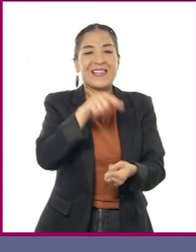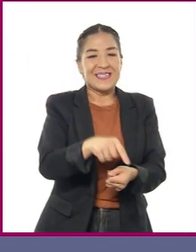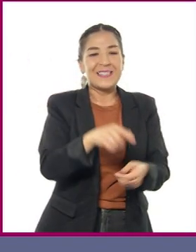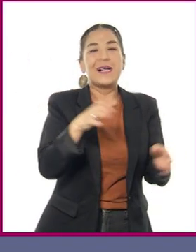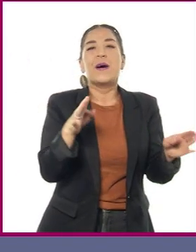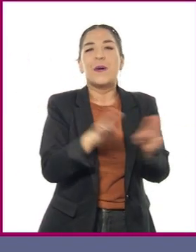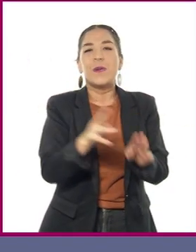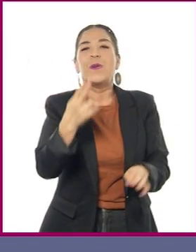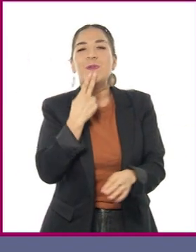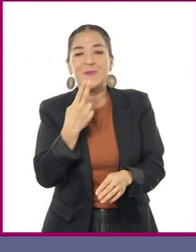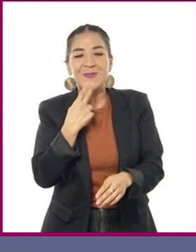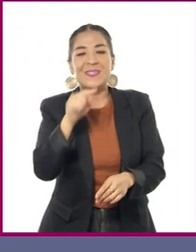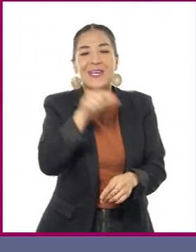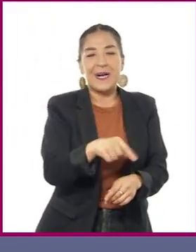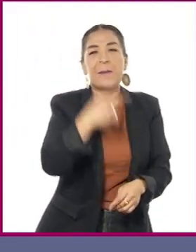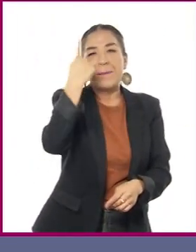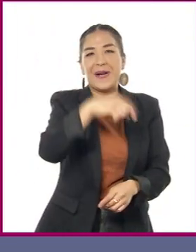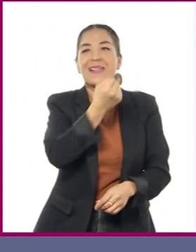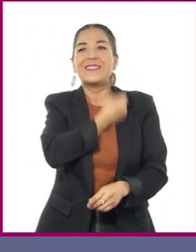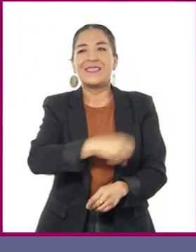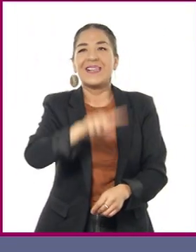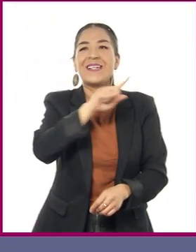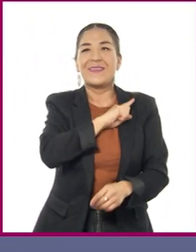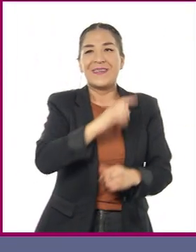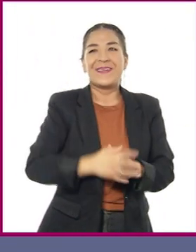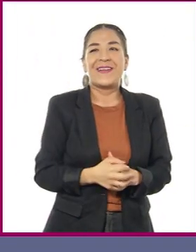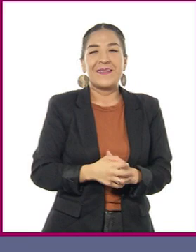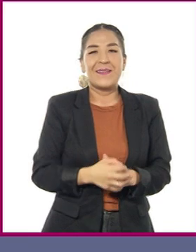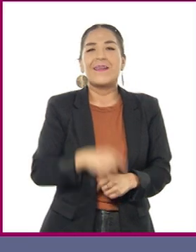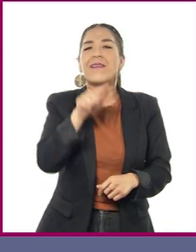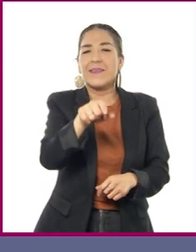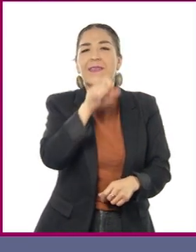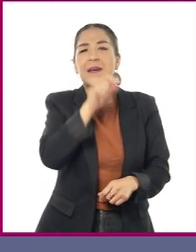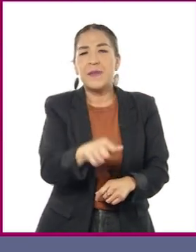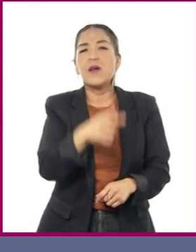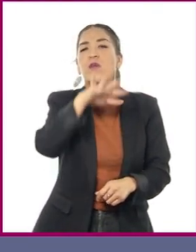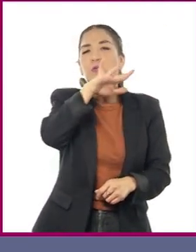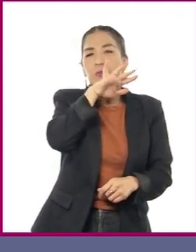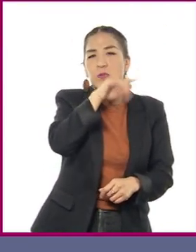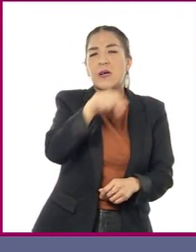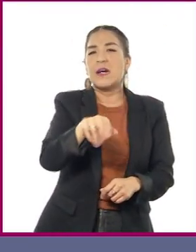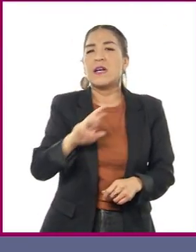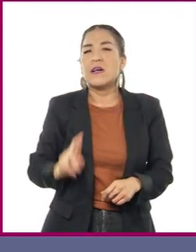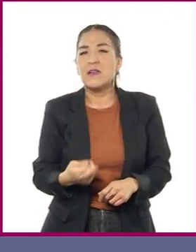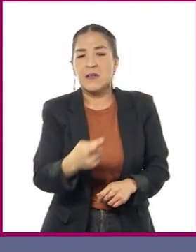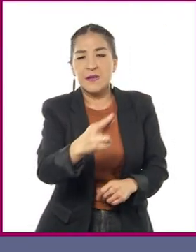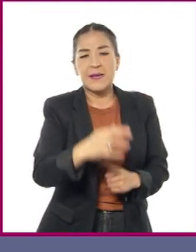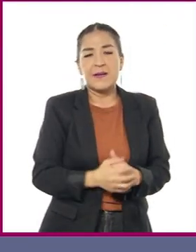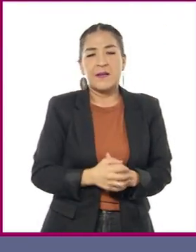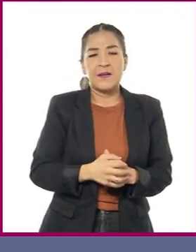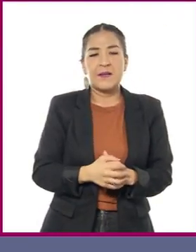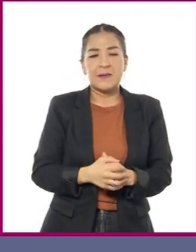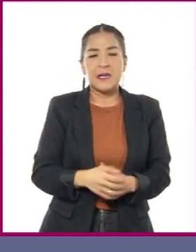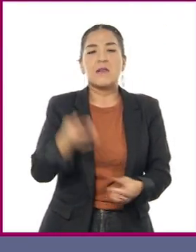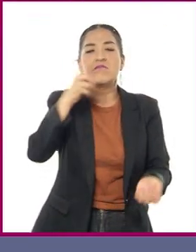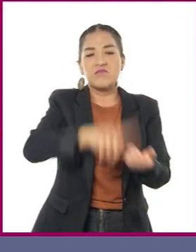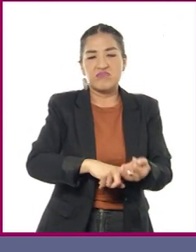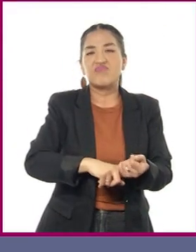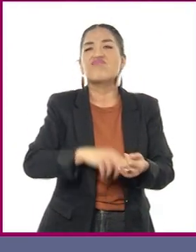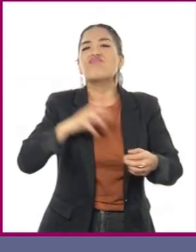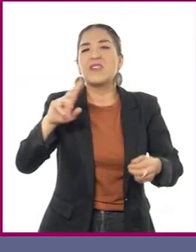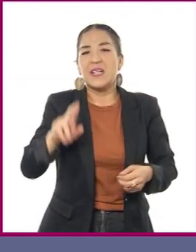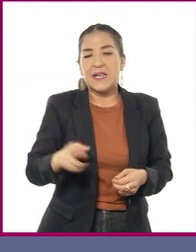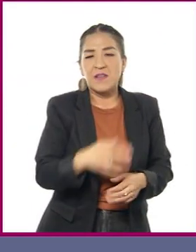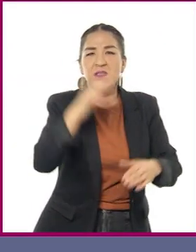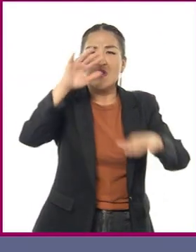otros residuos nocivos para la salud. Muchos de ellos contaminan ríos, humedales y aguas subterráneas.